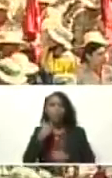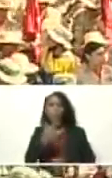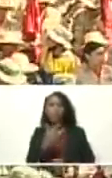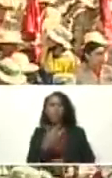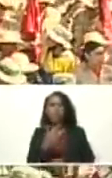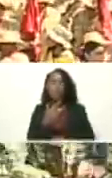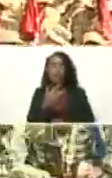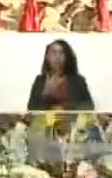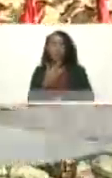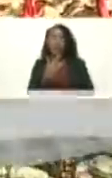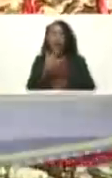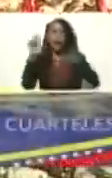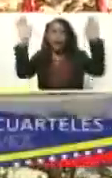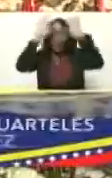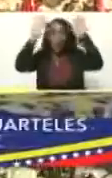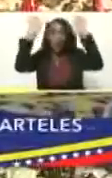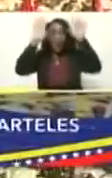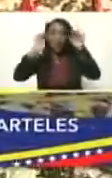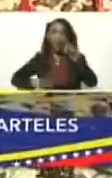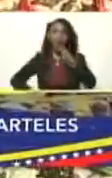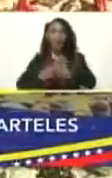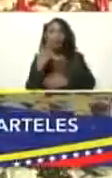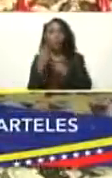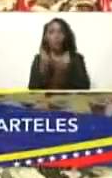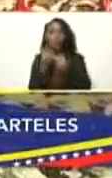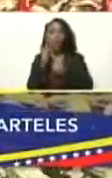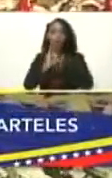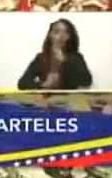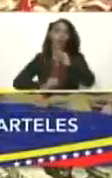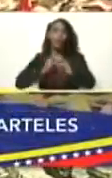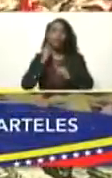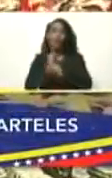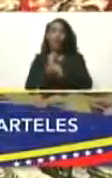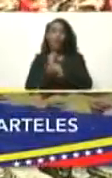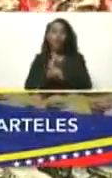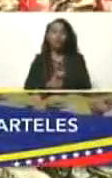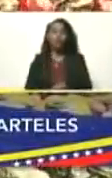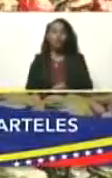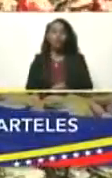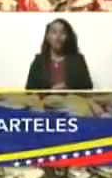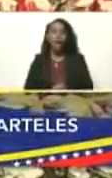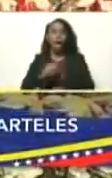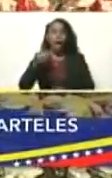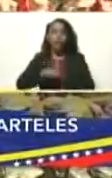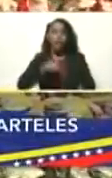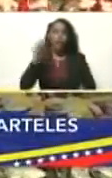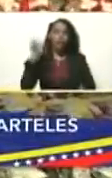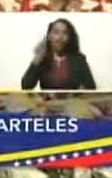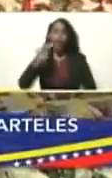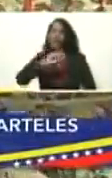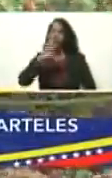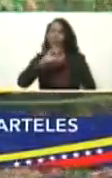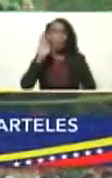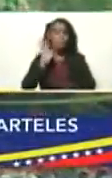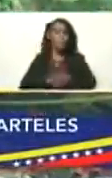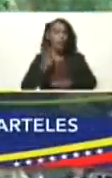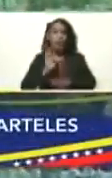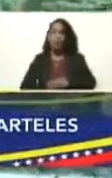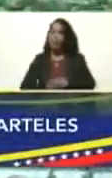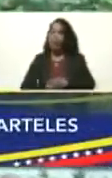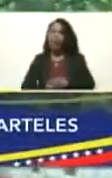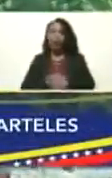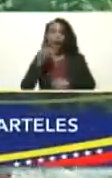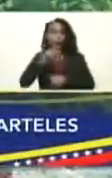Andrés Pérez y al Fondo Monetario Internacional, en Venezuela no pasarán,